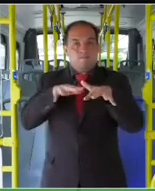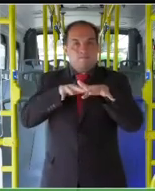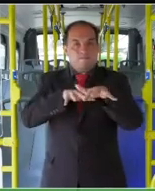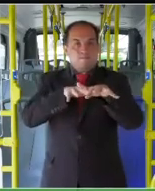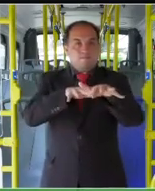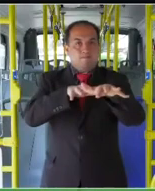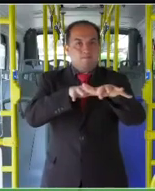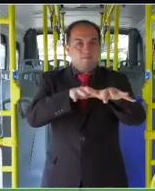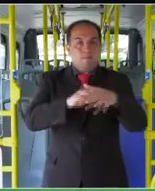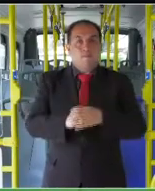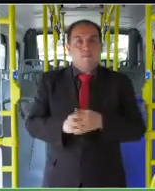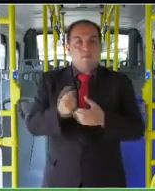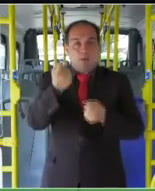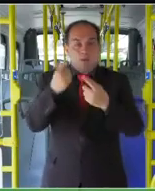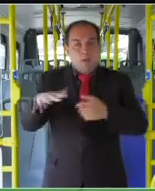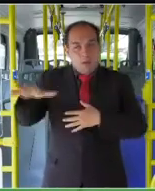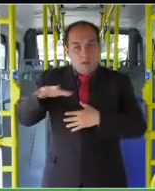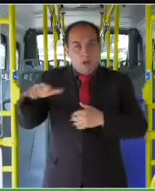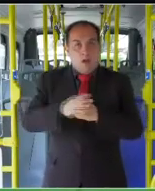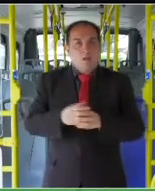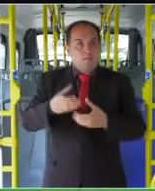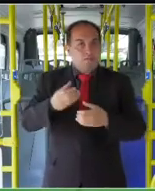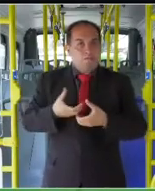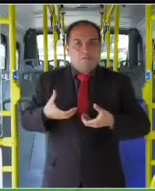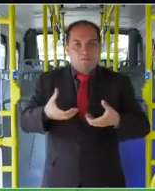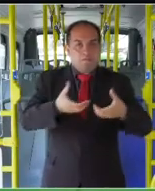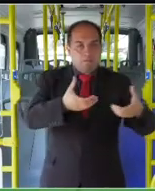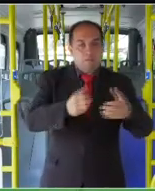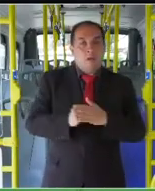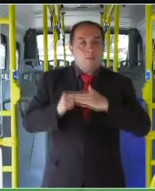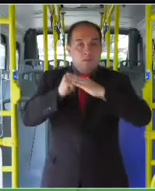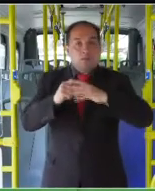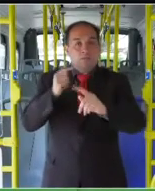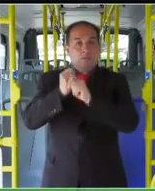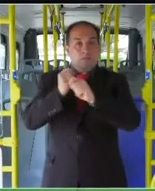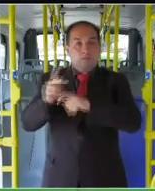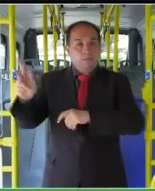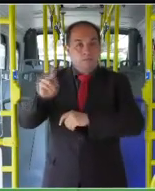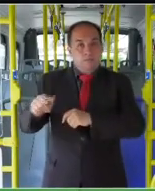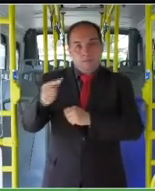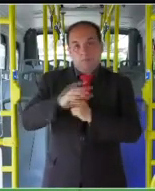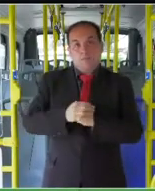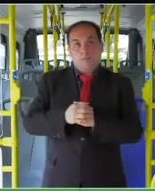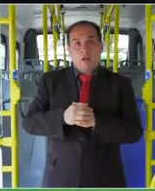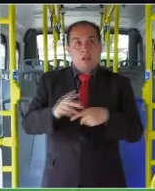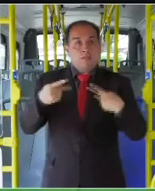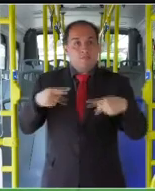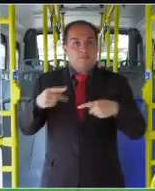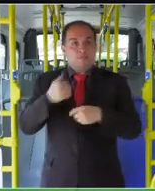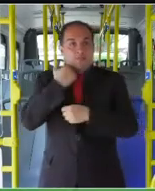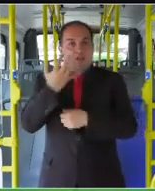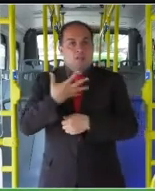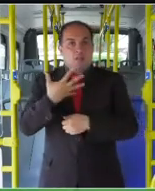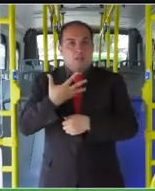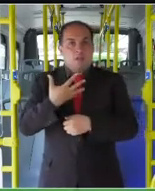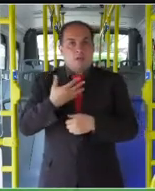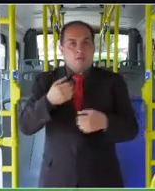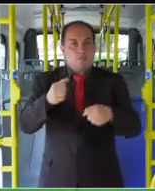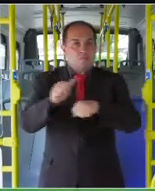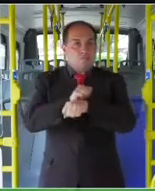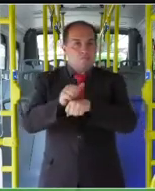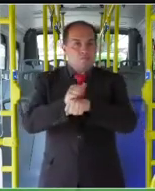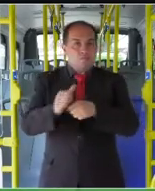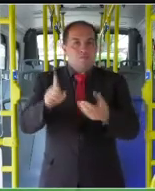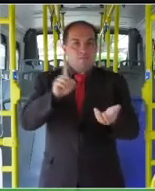embotellamiento de las zonas urbanas, es fortalecer el transporte público para que la gente, si quiere tener un vehículo privado, lo